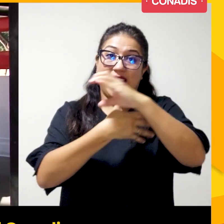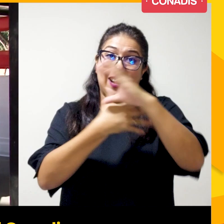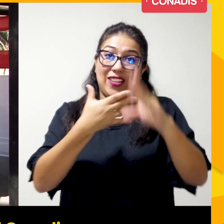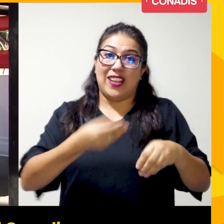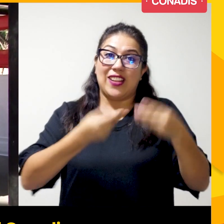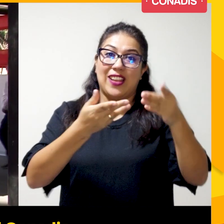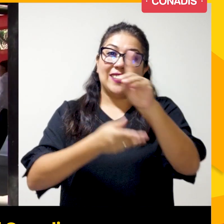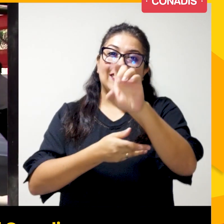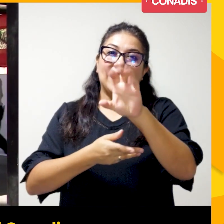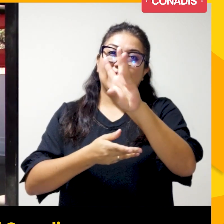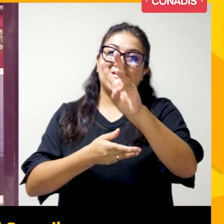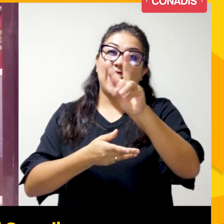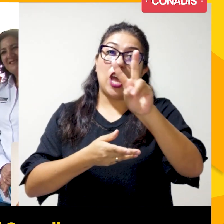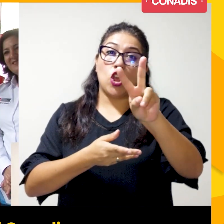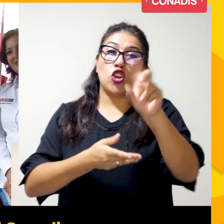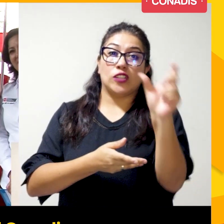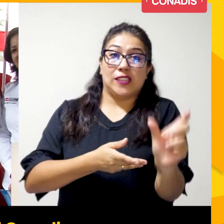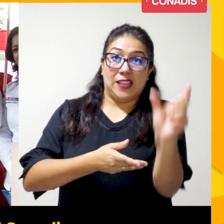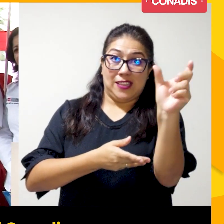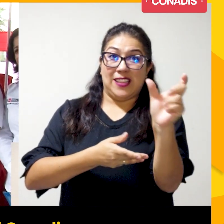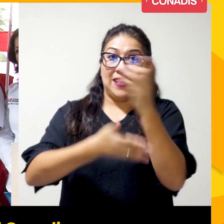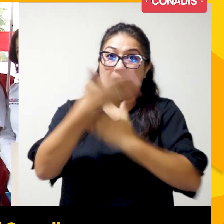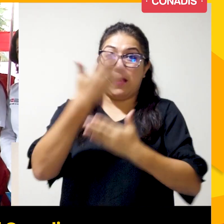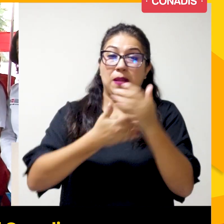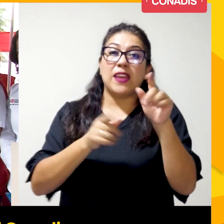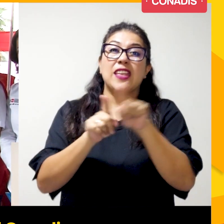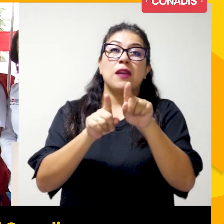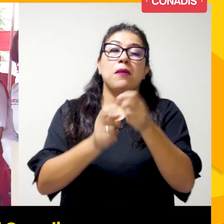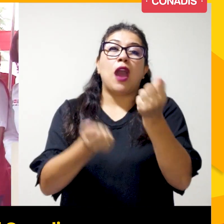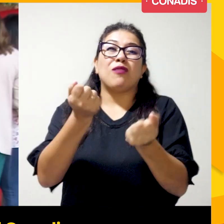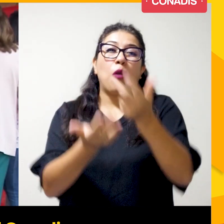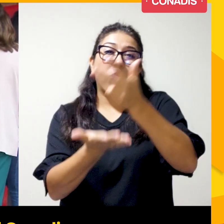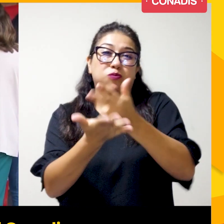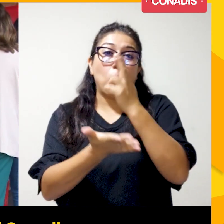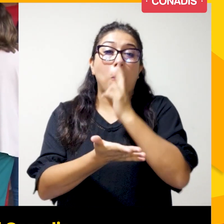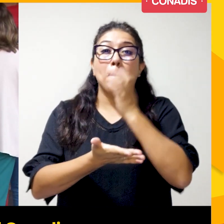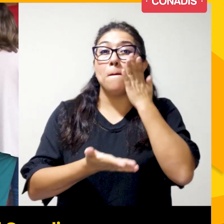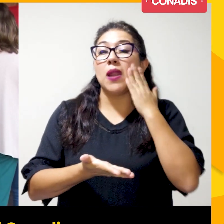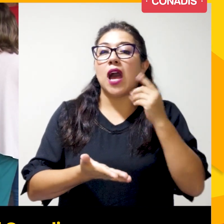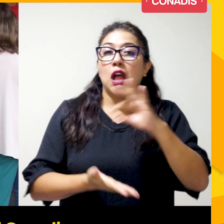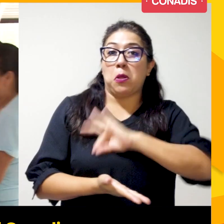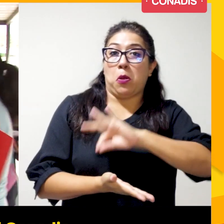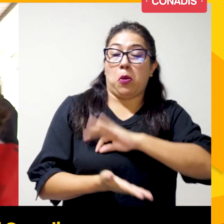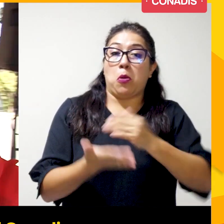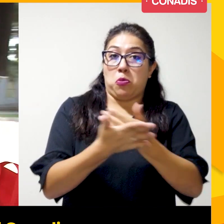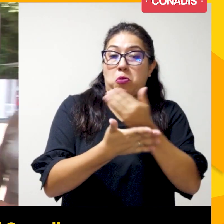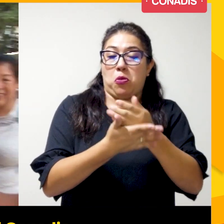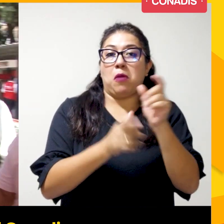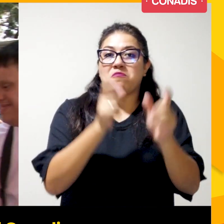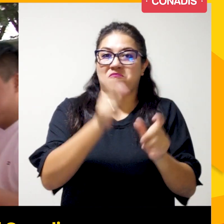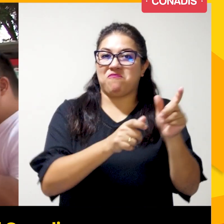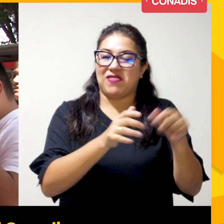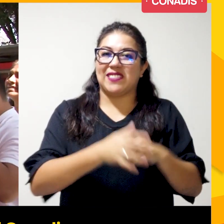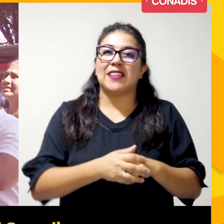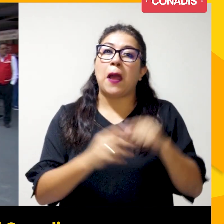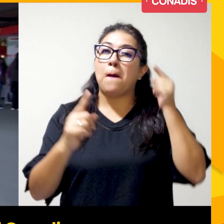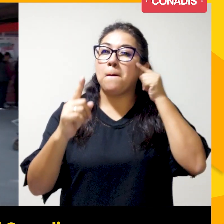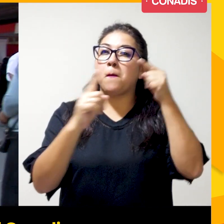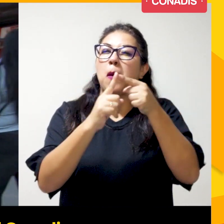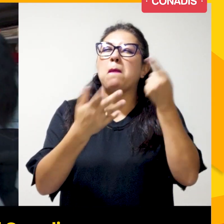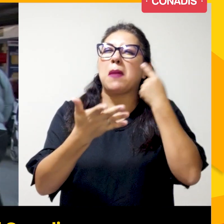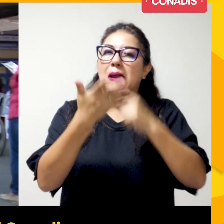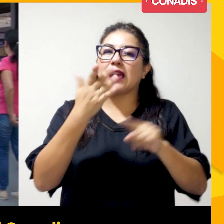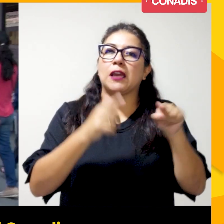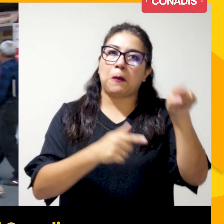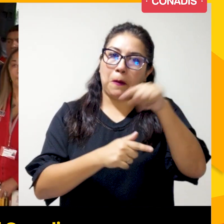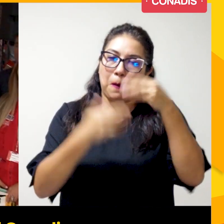de 162 carnés de discapacidad y distintivos vehiculares a nuevos beneficiarios y beneficiarias, con el propósito de que conozcan